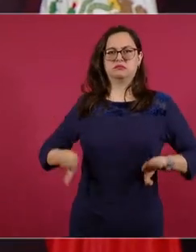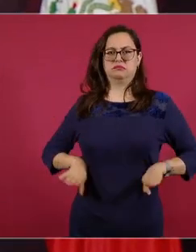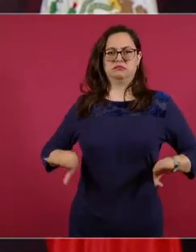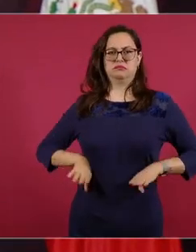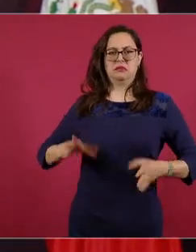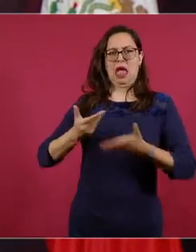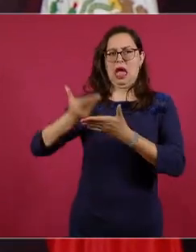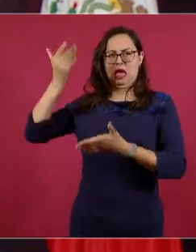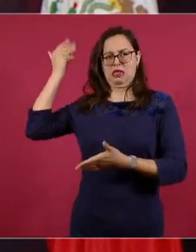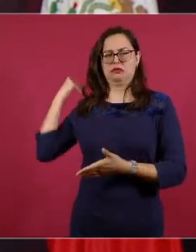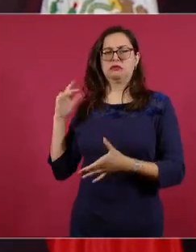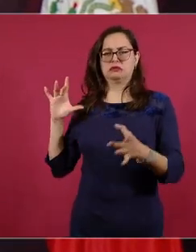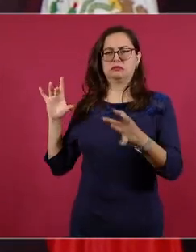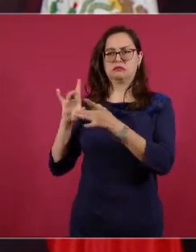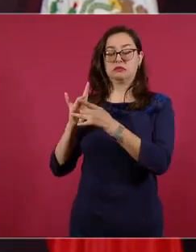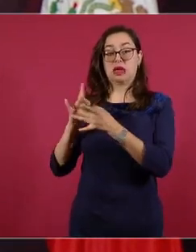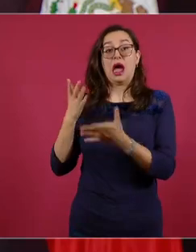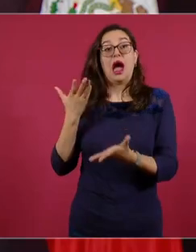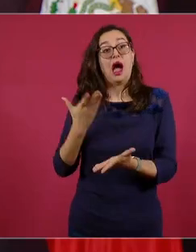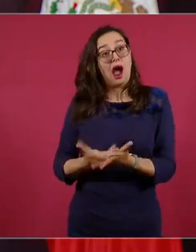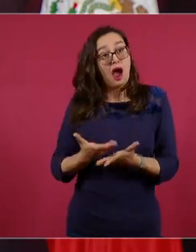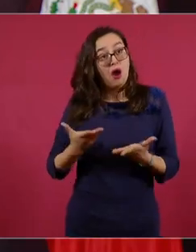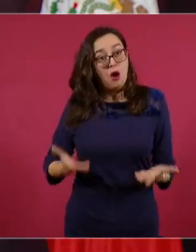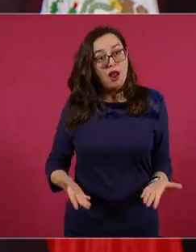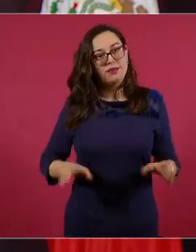ahora como ahora.